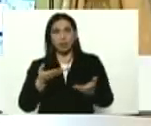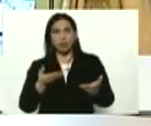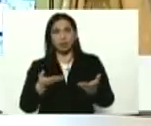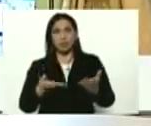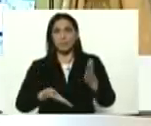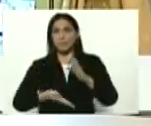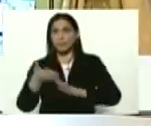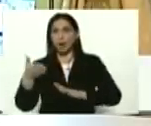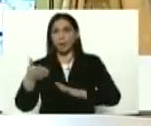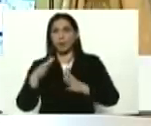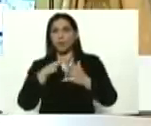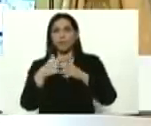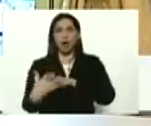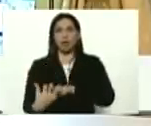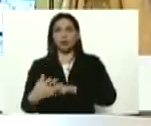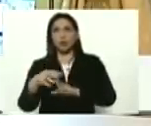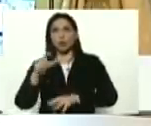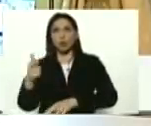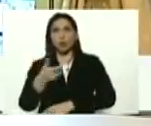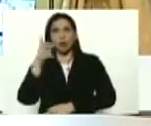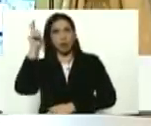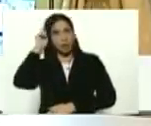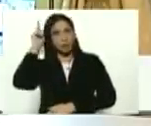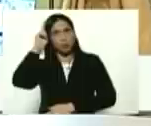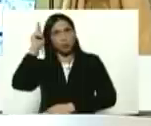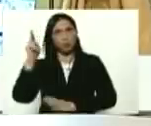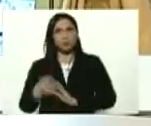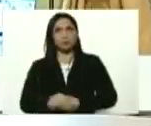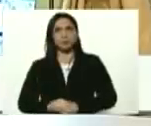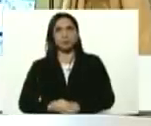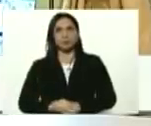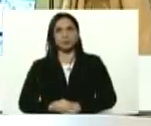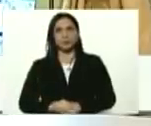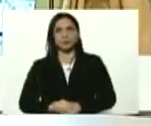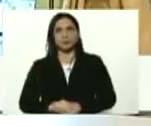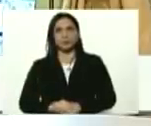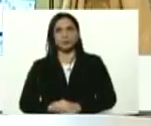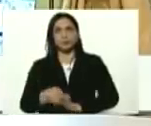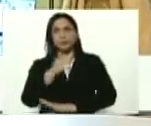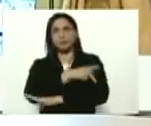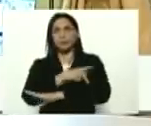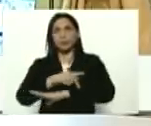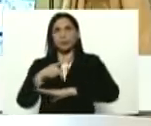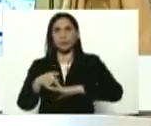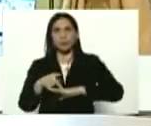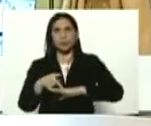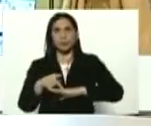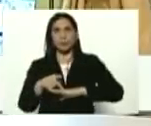barrio Huaycaipuro, el gran cacique Huaycaipuro en la parroquia